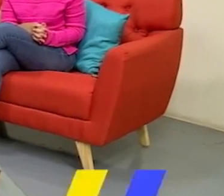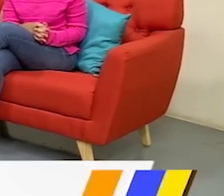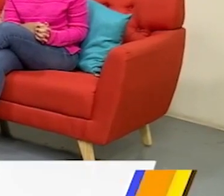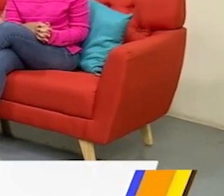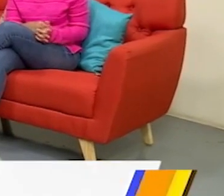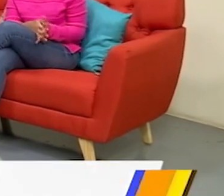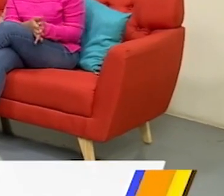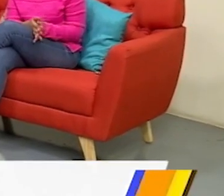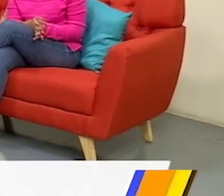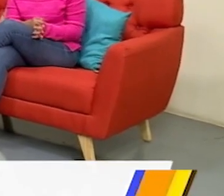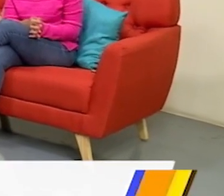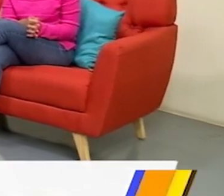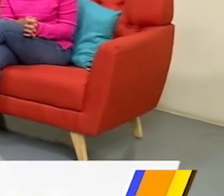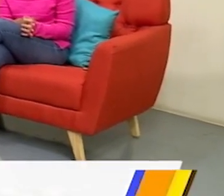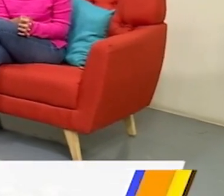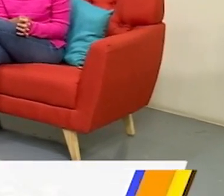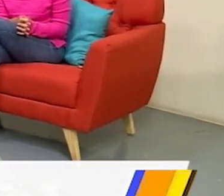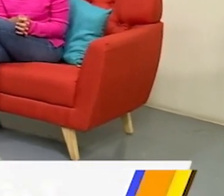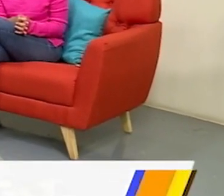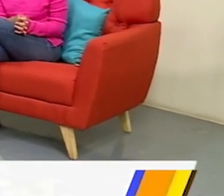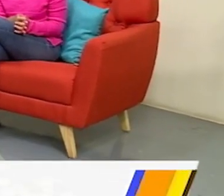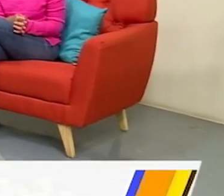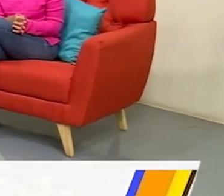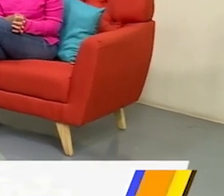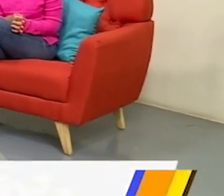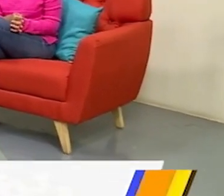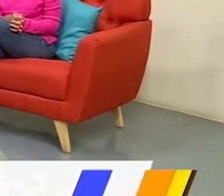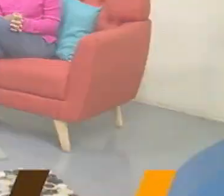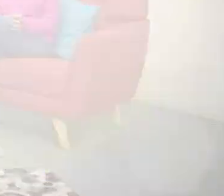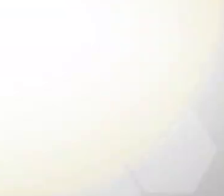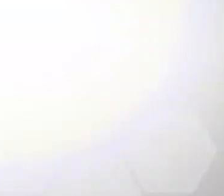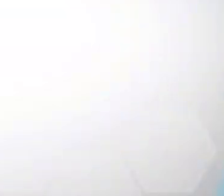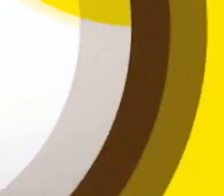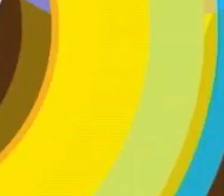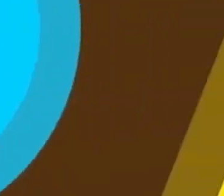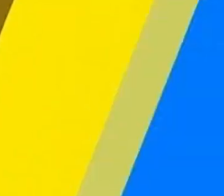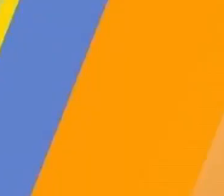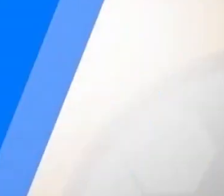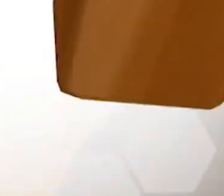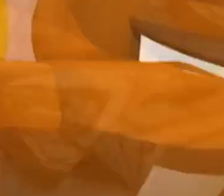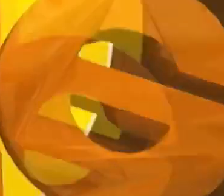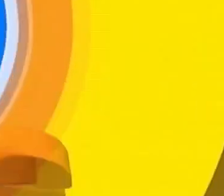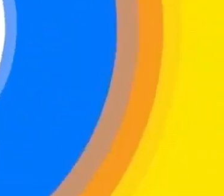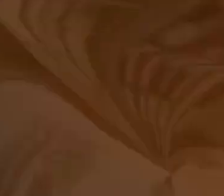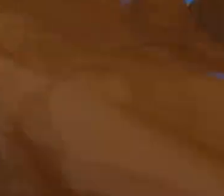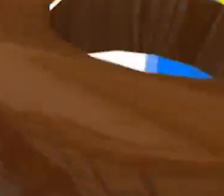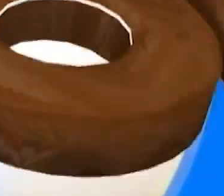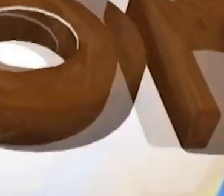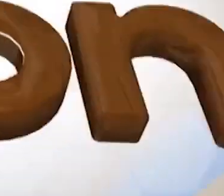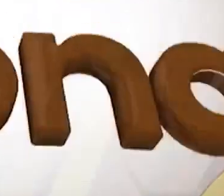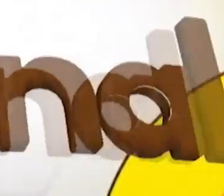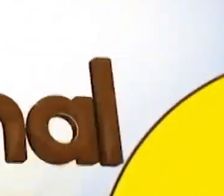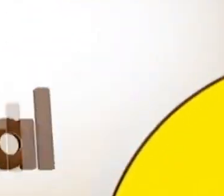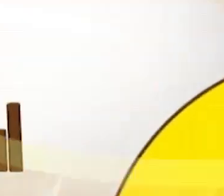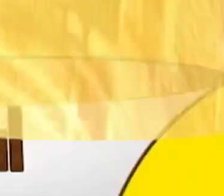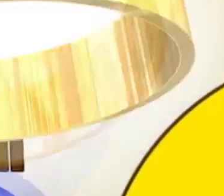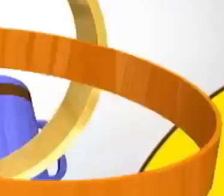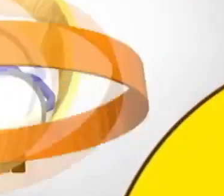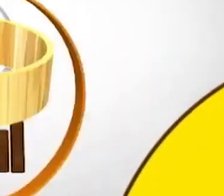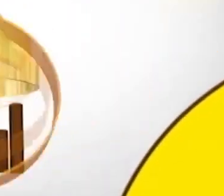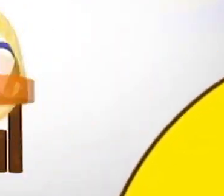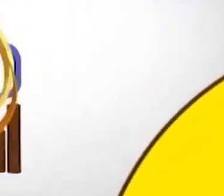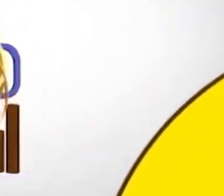patria querida. Aquí con bacalao será la receta que se preparará este viernes en Café Nacional. Una pincelada de la gastronomía caribeña